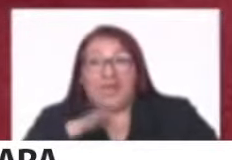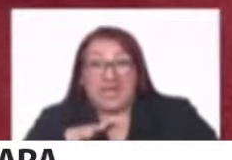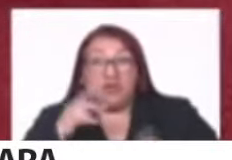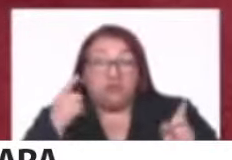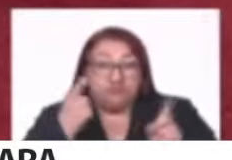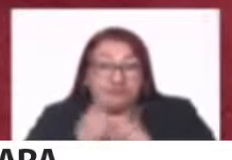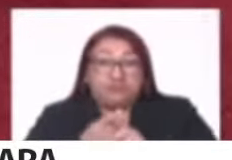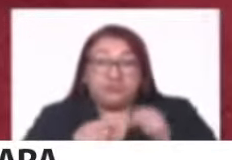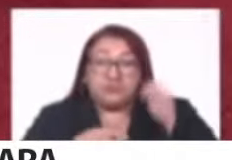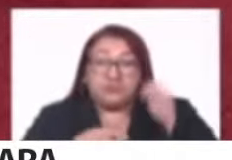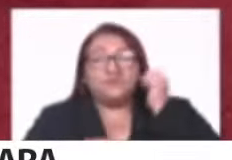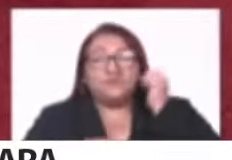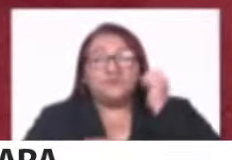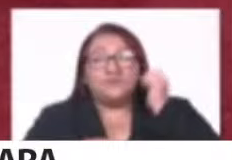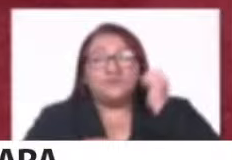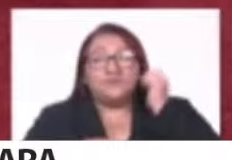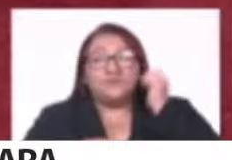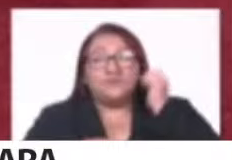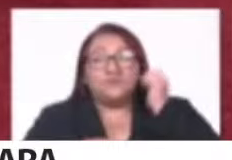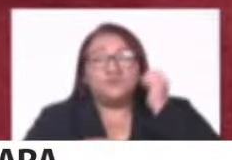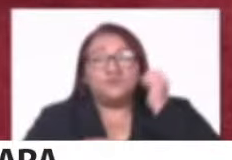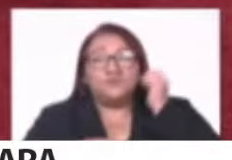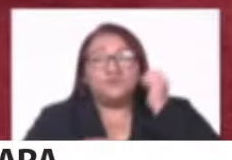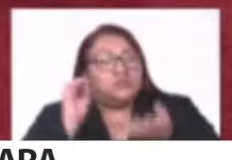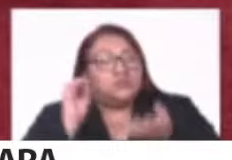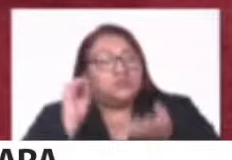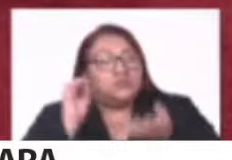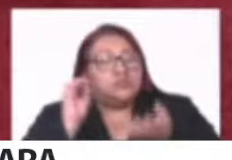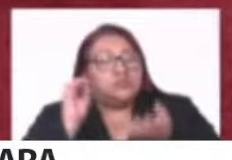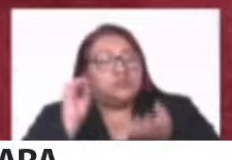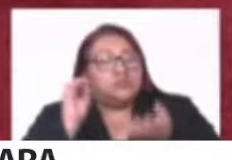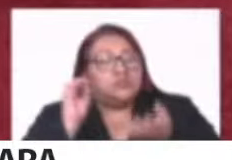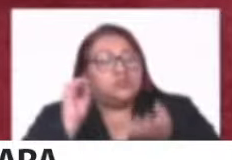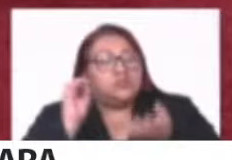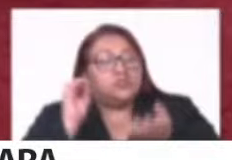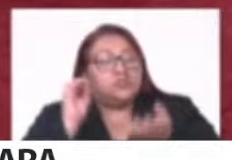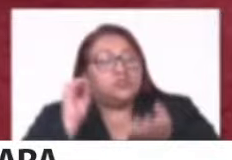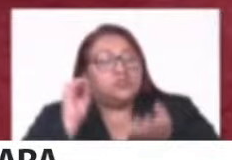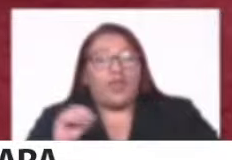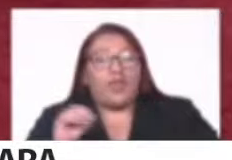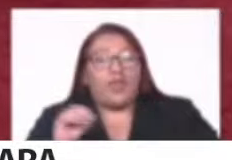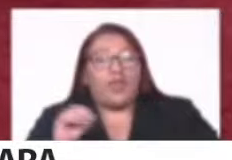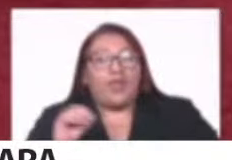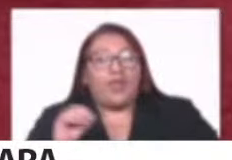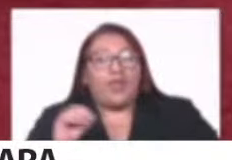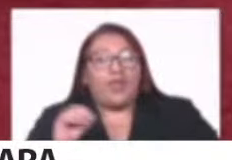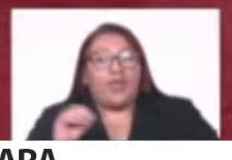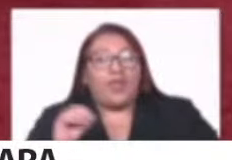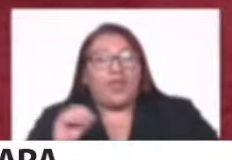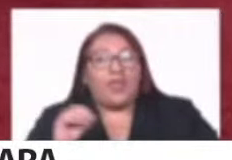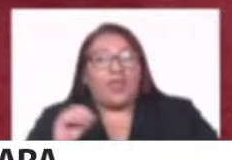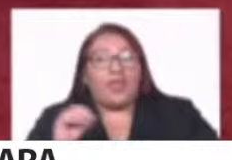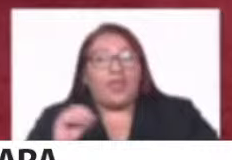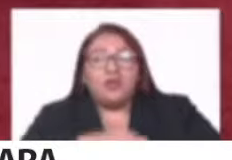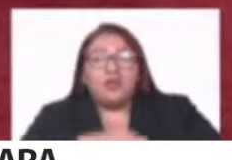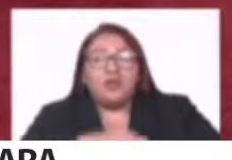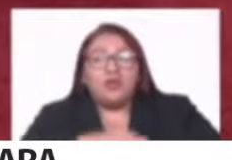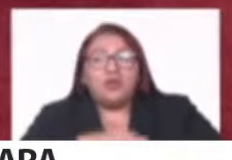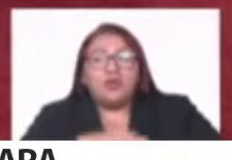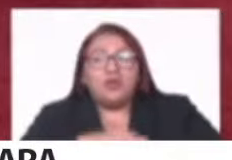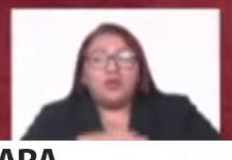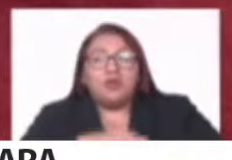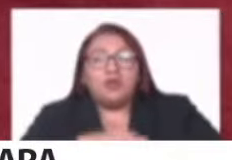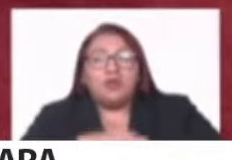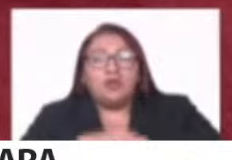vamos a enfrentar, señor presidente, el gobierno de ejecutar el 100% del presupuesto de la emergencia. Y en un hecho sin precedentes, el gobierno de la